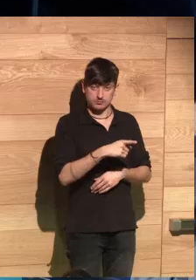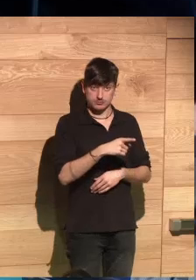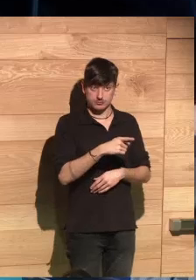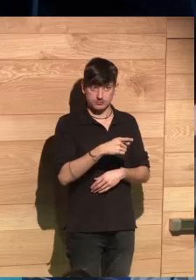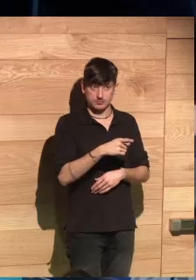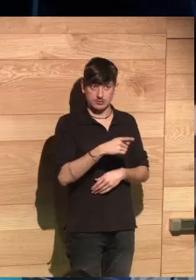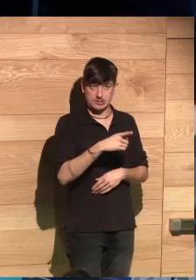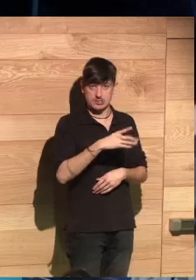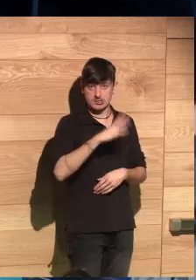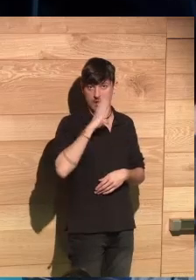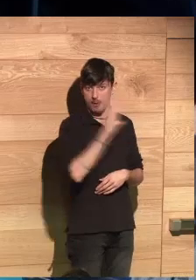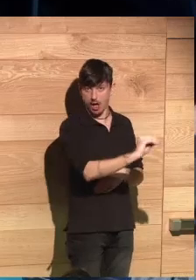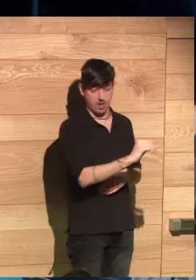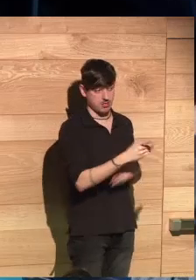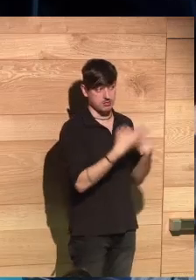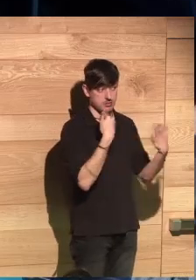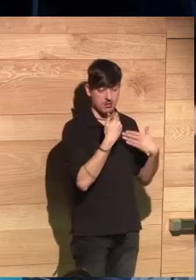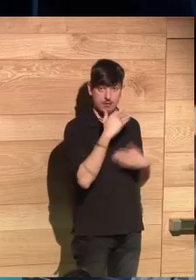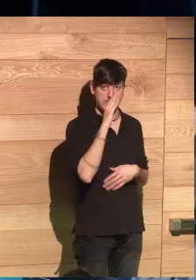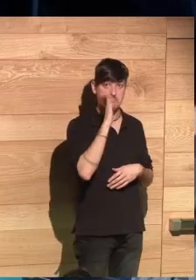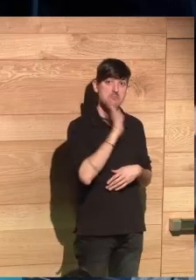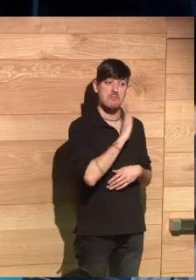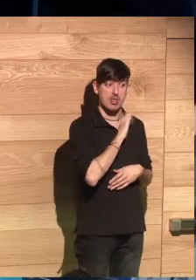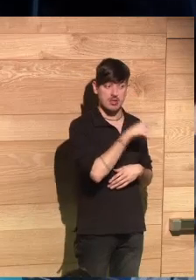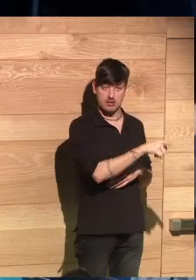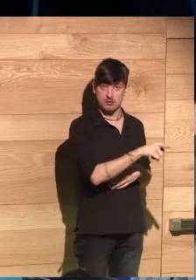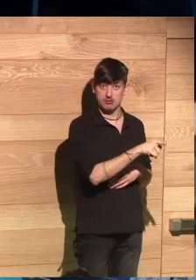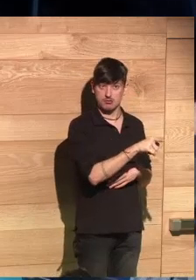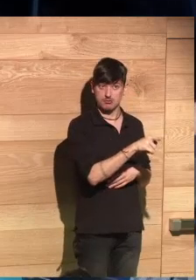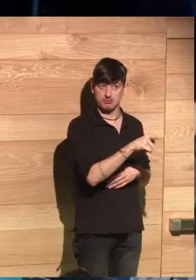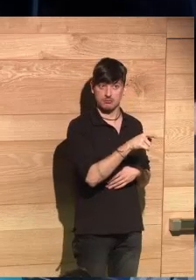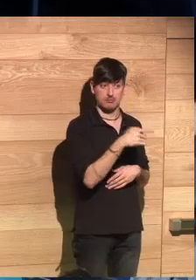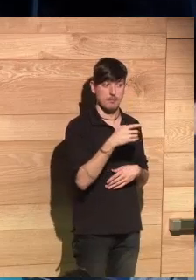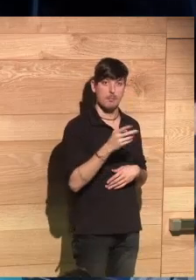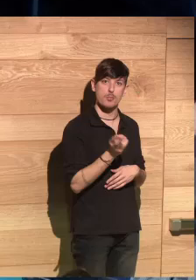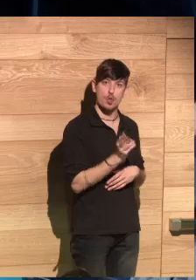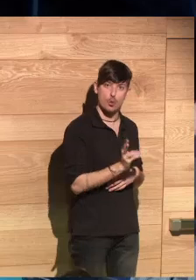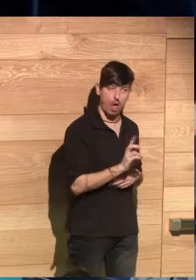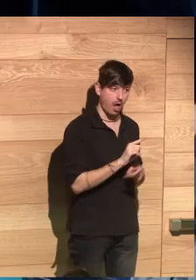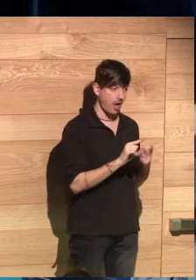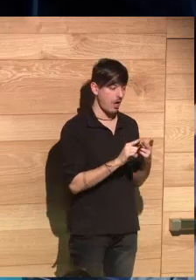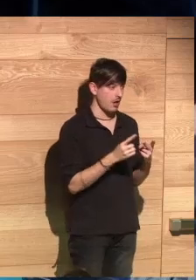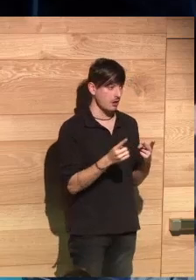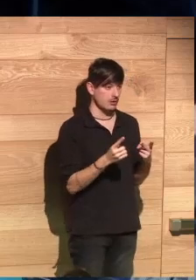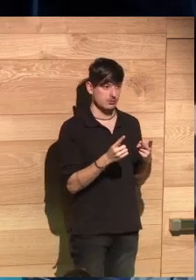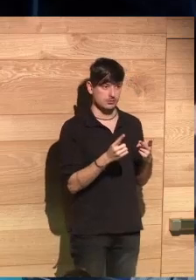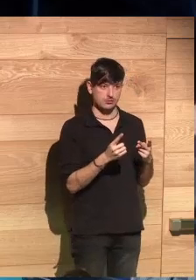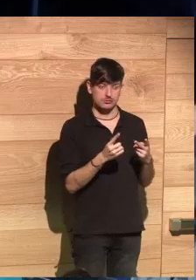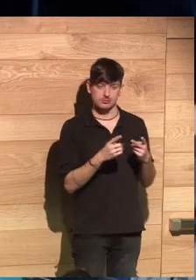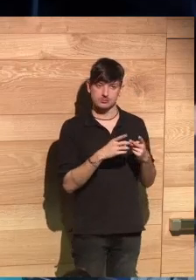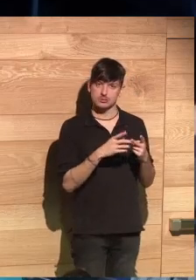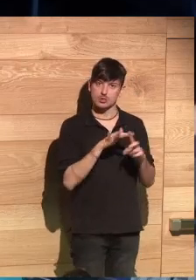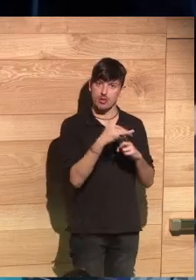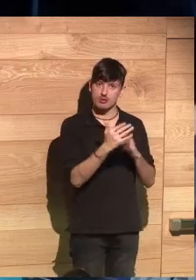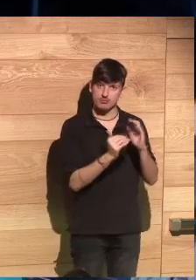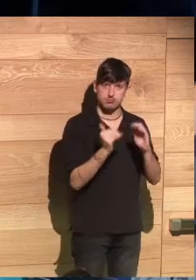que lo que me gustaba era, se va a hablar con su madre, que su madre ha vivido ser viuda, sacar adelante a la hija, heredar una granja, aprender